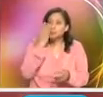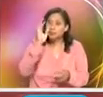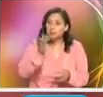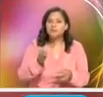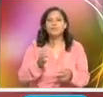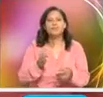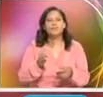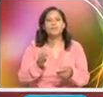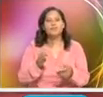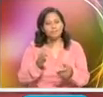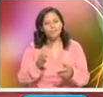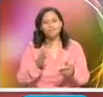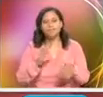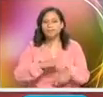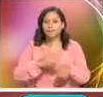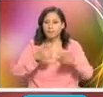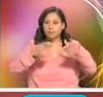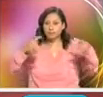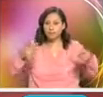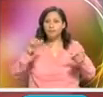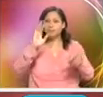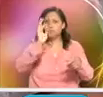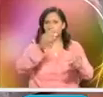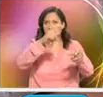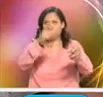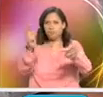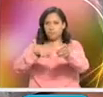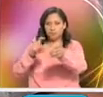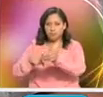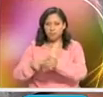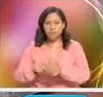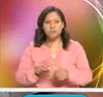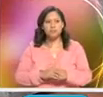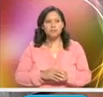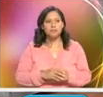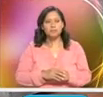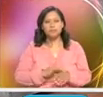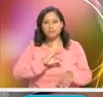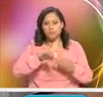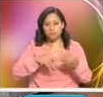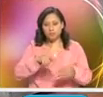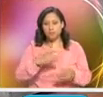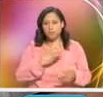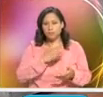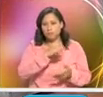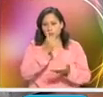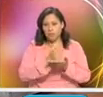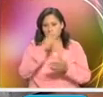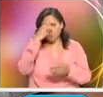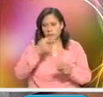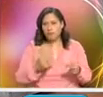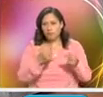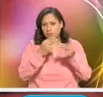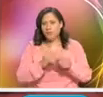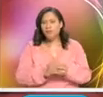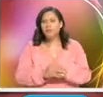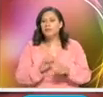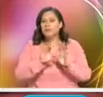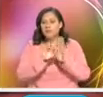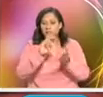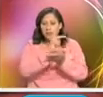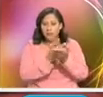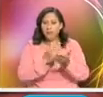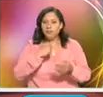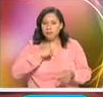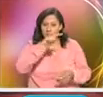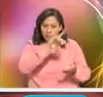fue ampliar este esquema a todos los principales giros de la Ciudad de México. La manera de este programa de